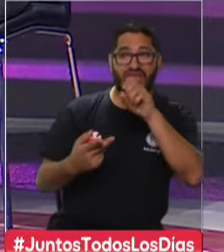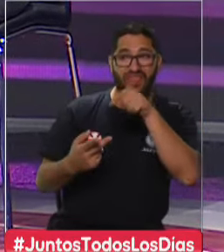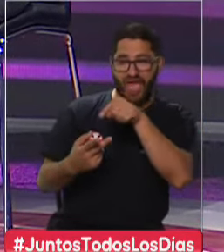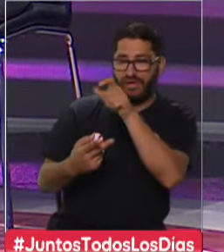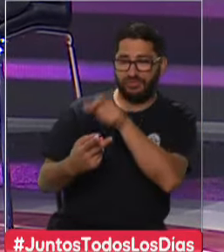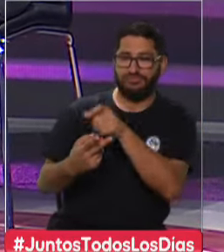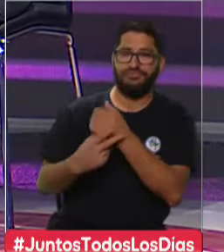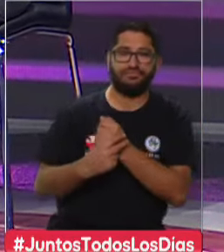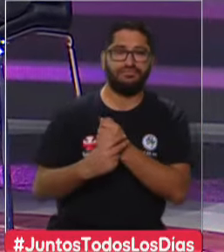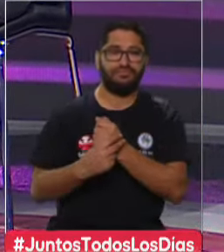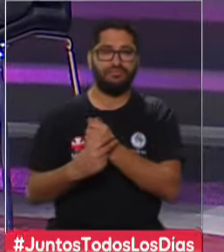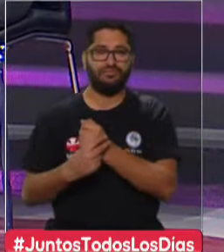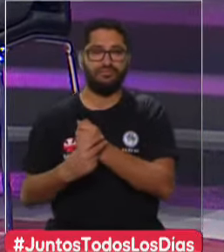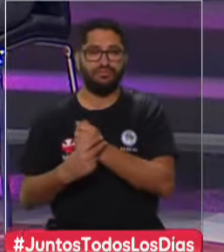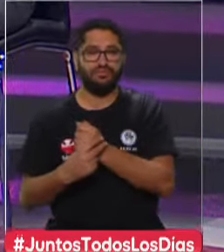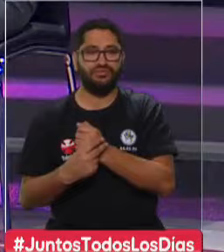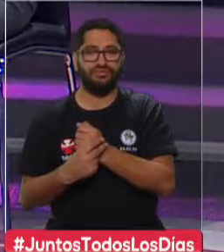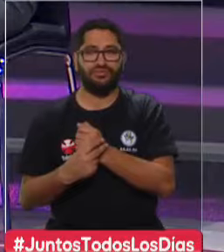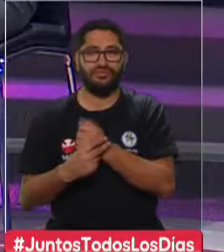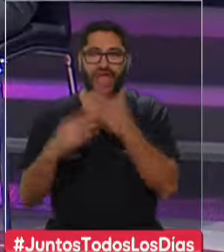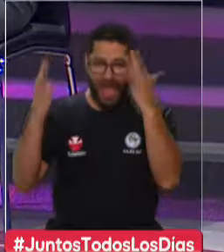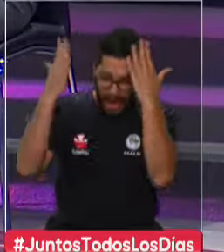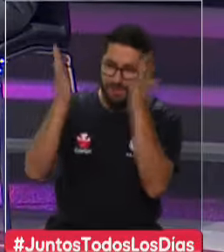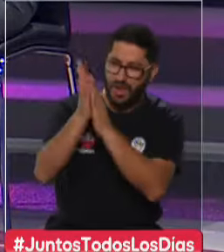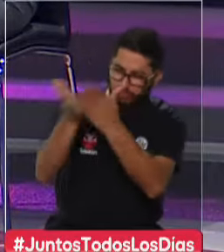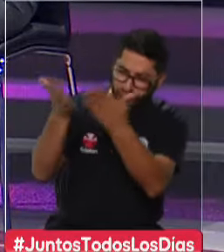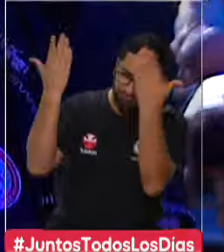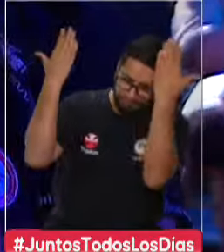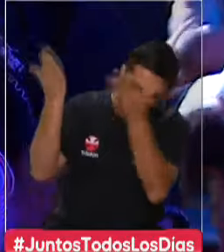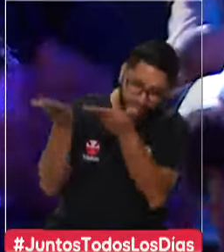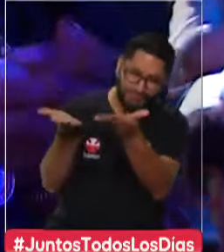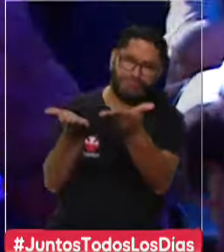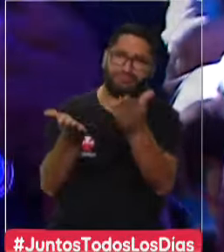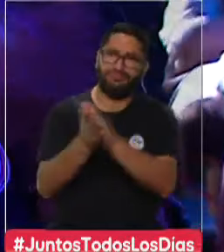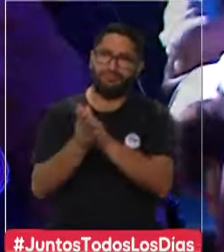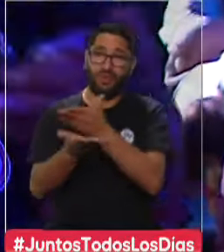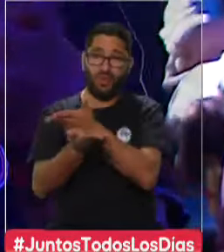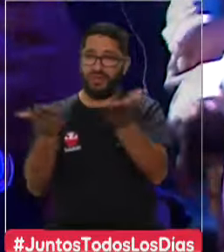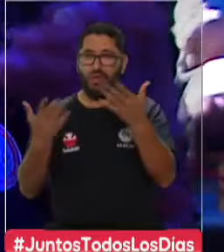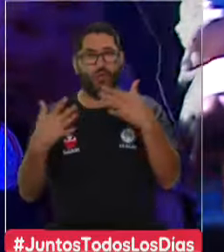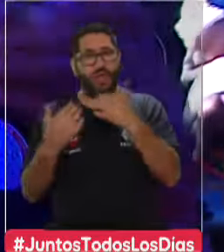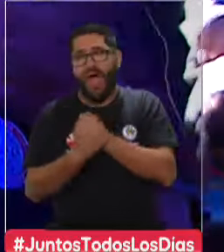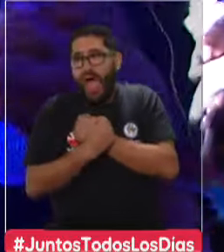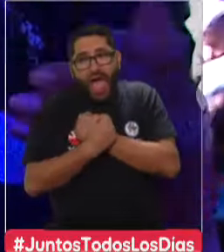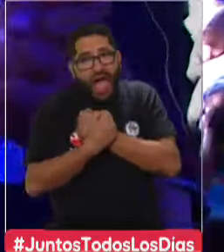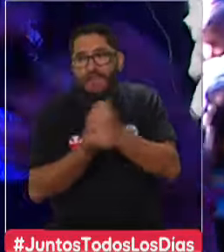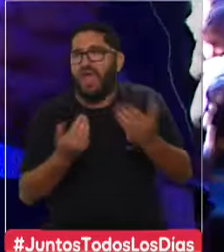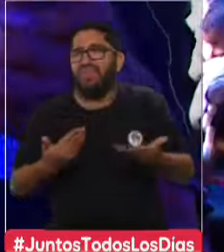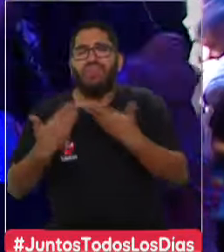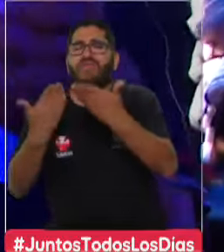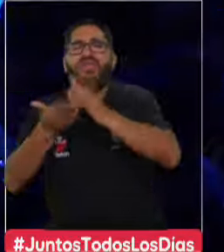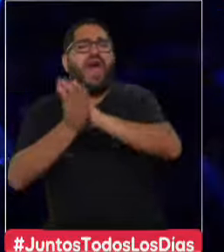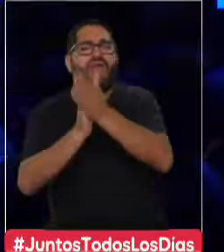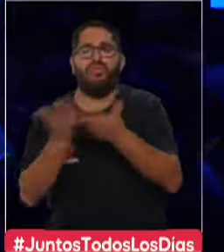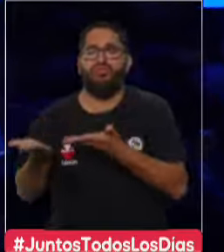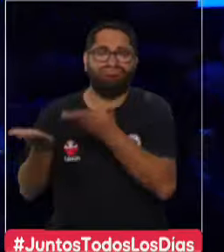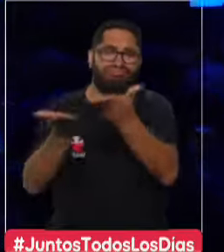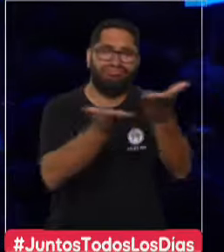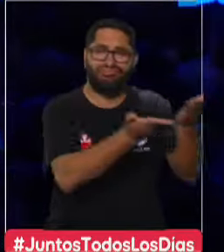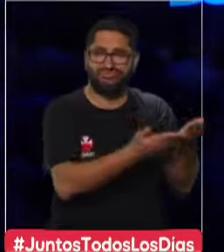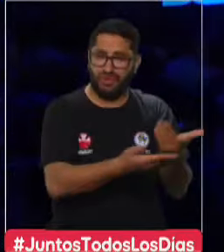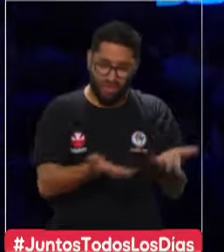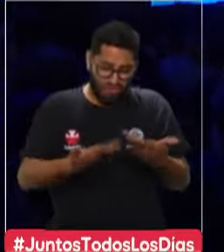reciba nuevamente este aplauso de este amor que ustedes entregan. El amor, yo decía, es la clave. En tu emoción, quiero partir contigo, Fran,